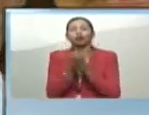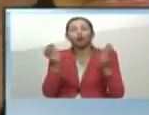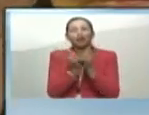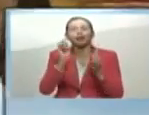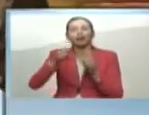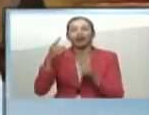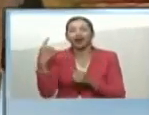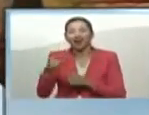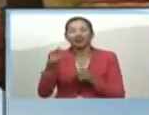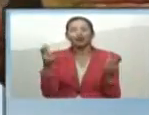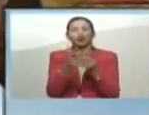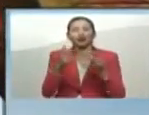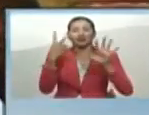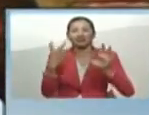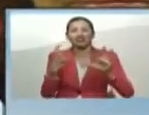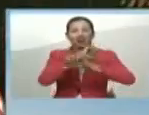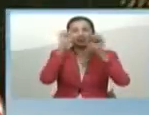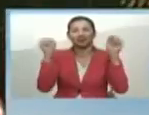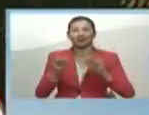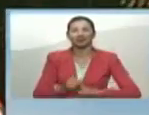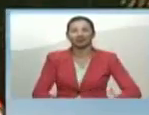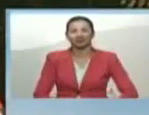no Ah